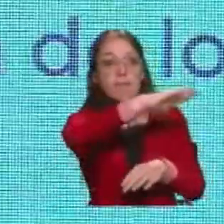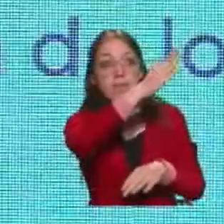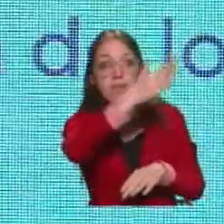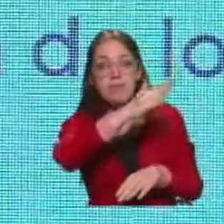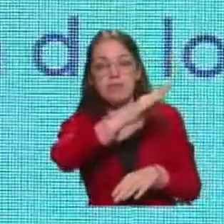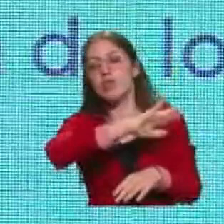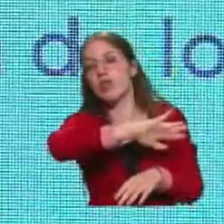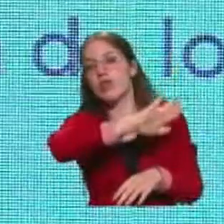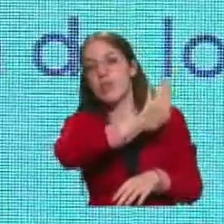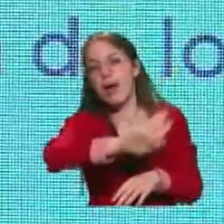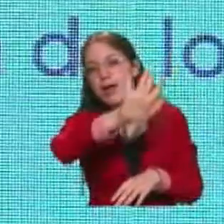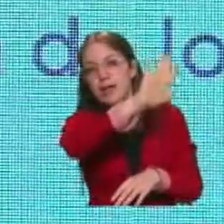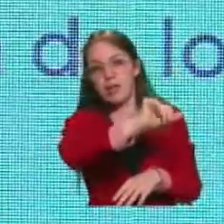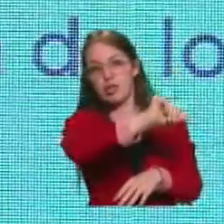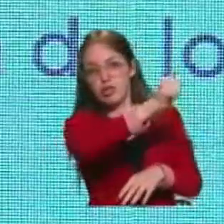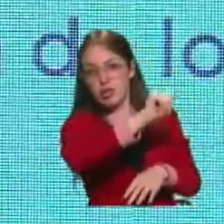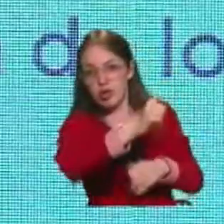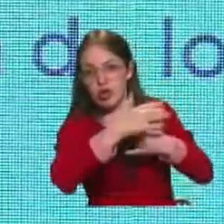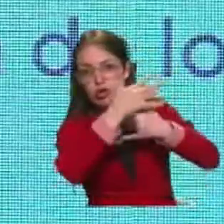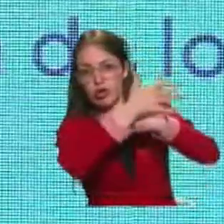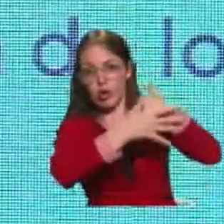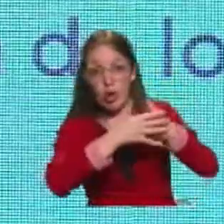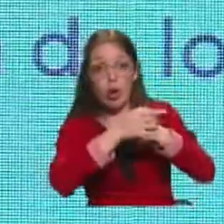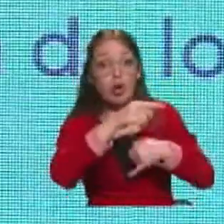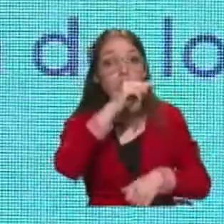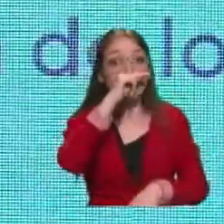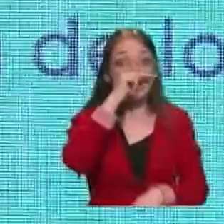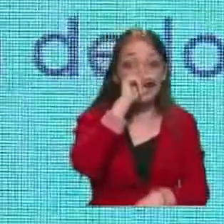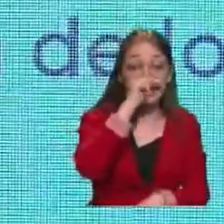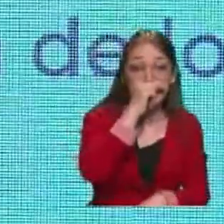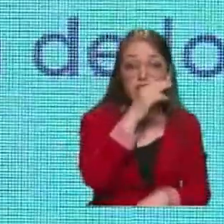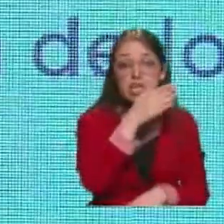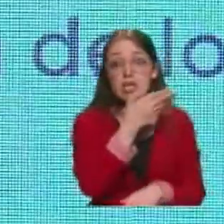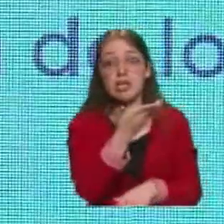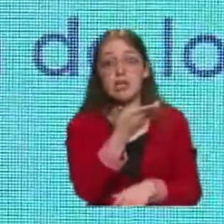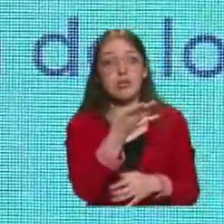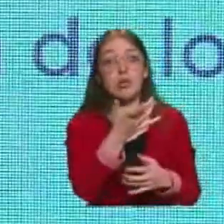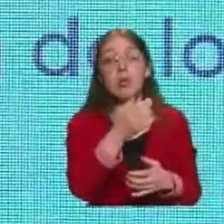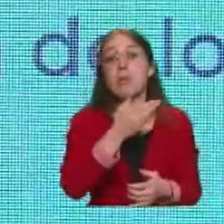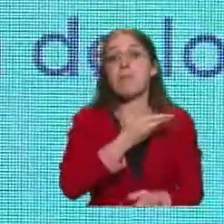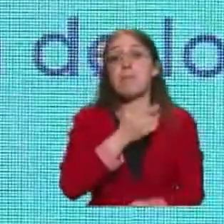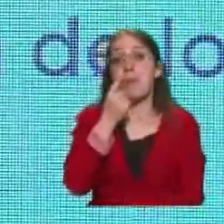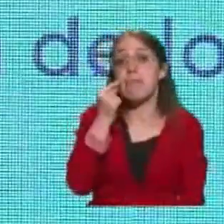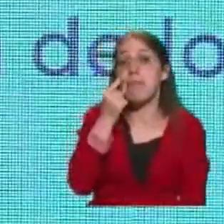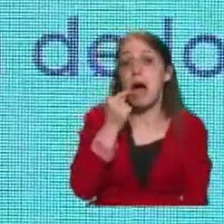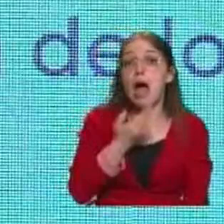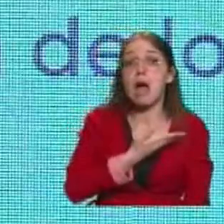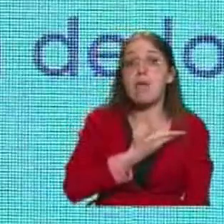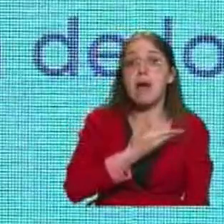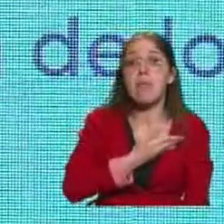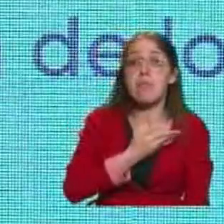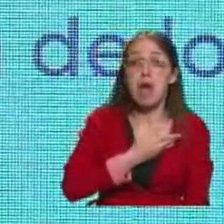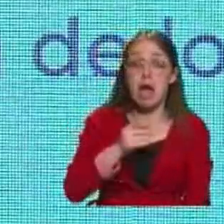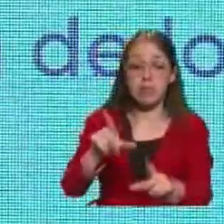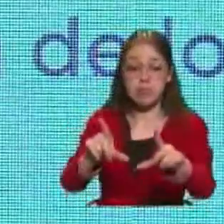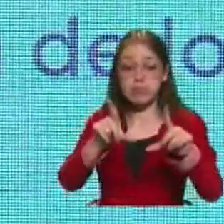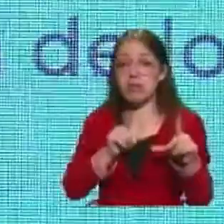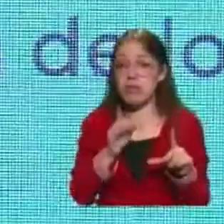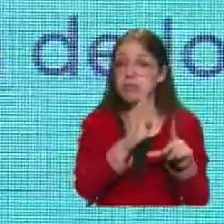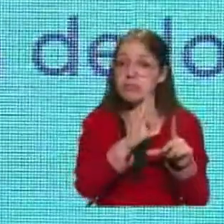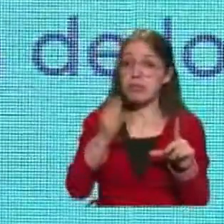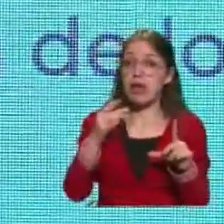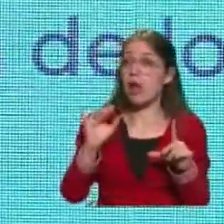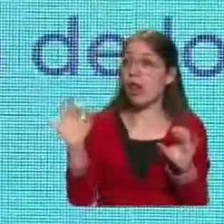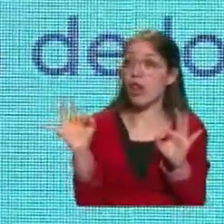muchos niños que tienen a sus padres sin el bachillerato por la edad porque no tuvieron oportunidad o